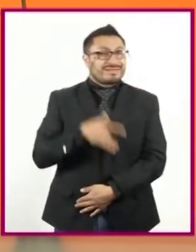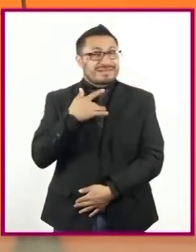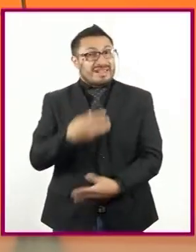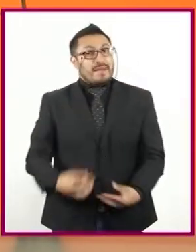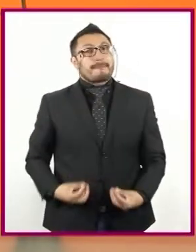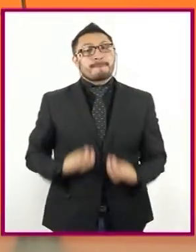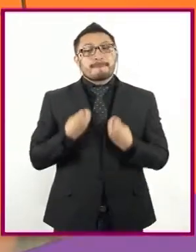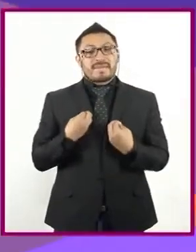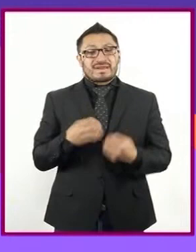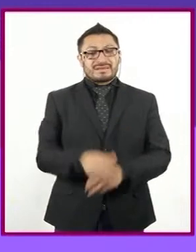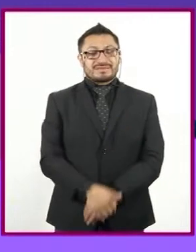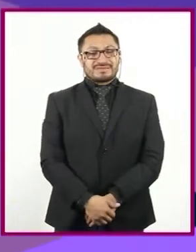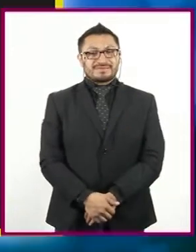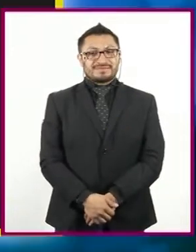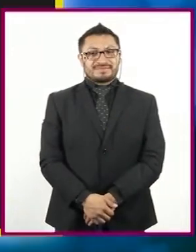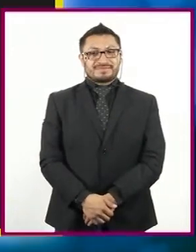viviendo.